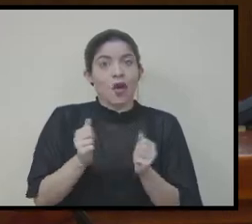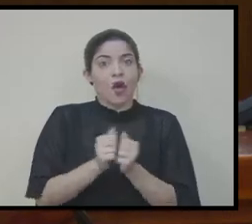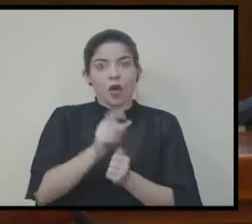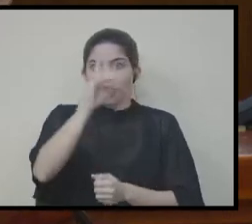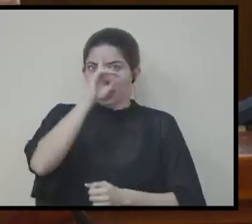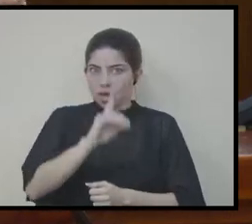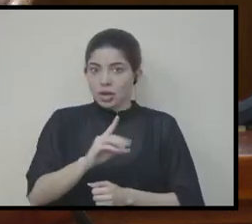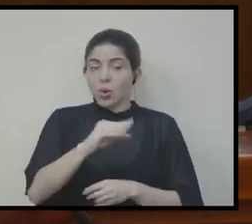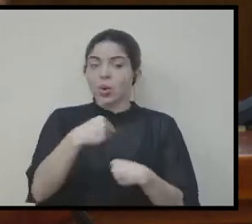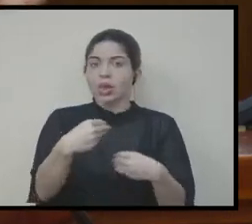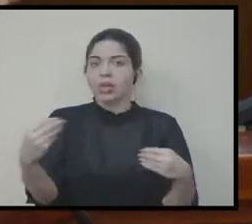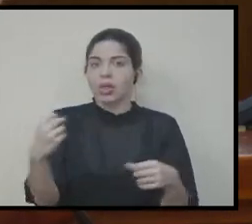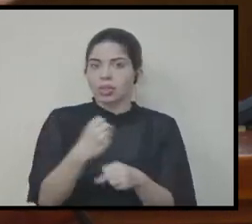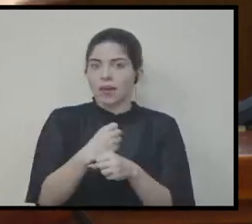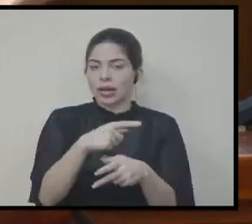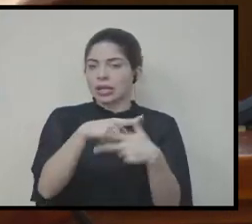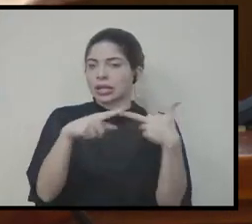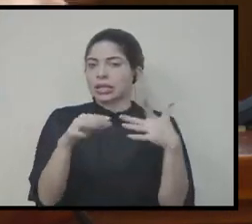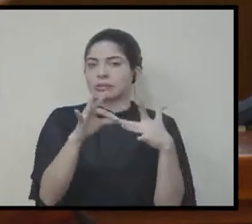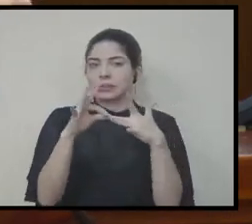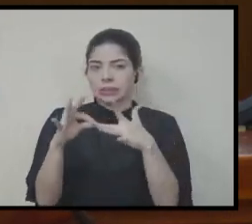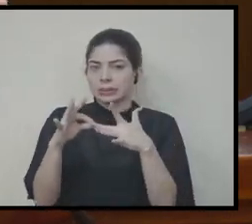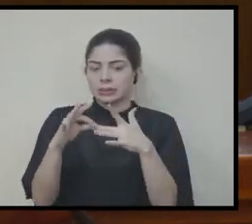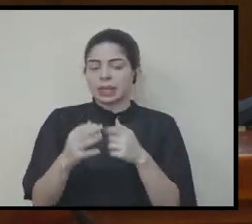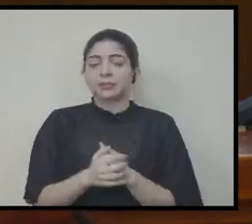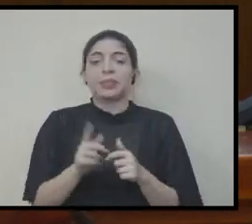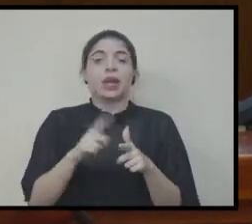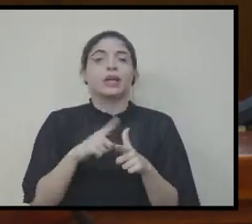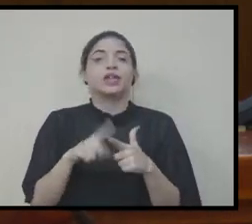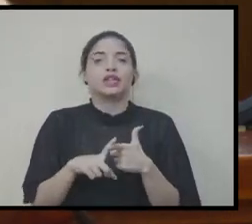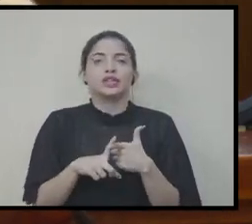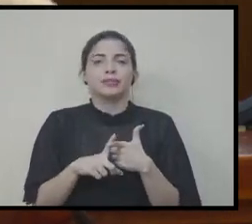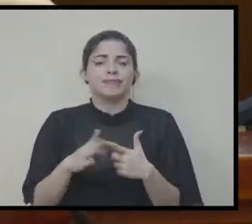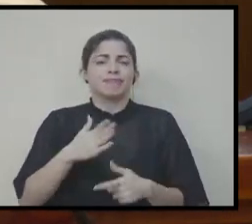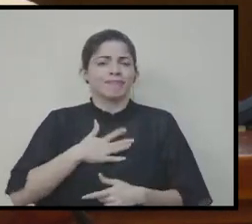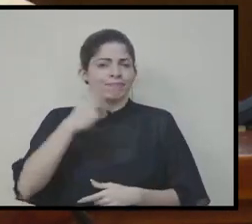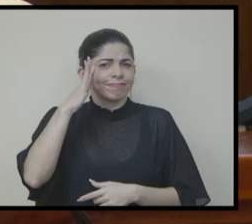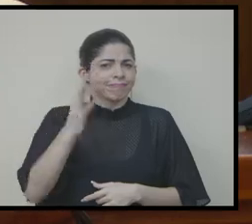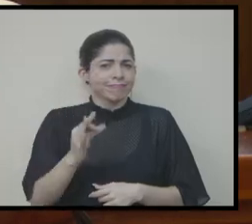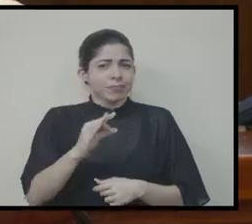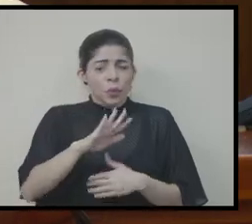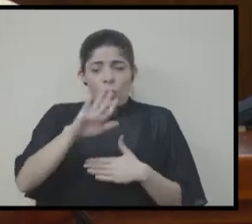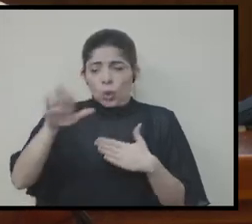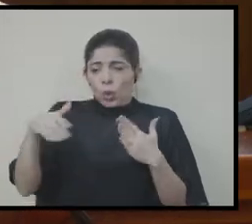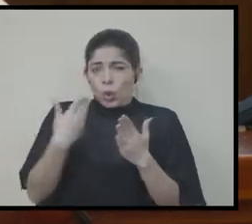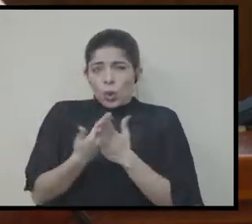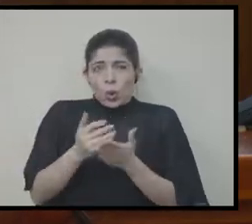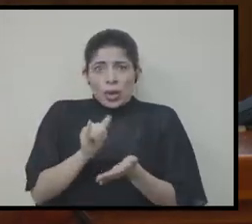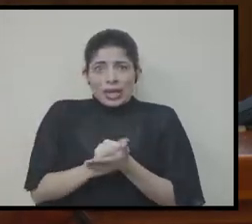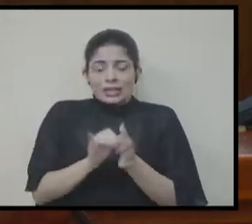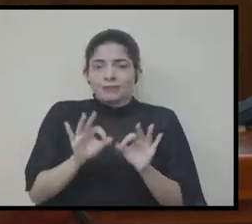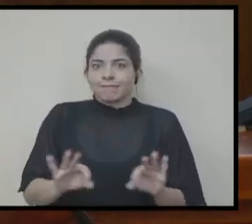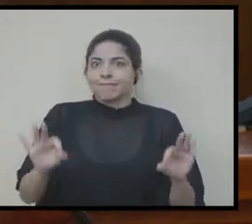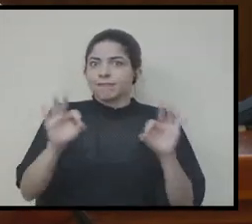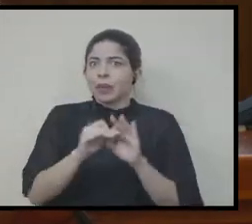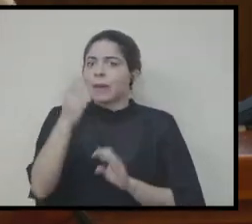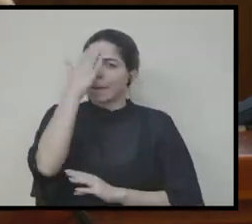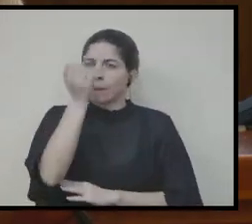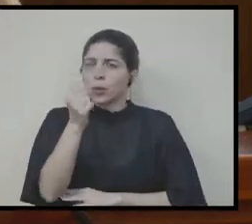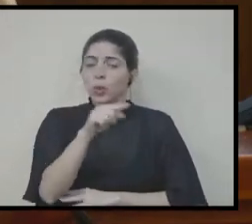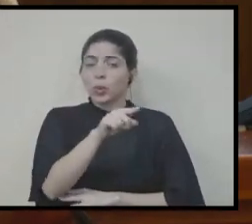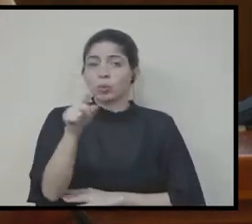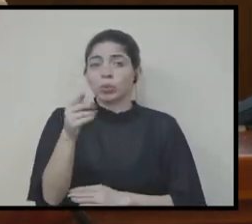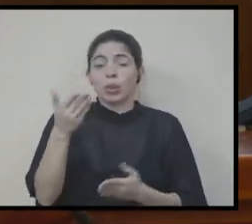y generar empleos. Son tres cosas fundamentales, ¿verdad? Entonces, yo creo que todo esto es súper importante, porque